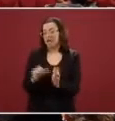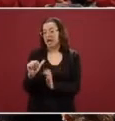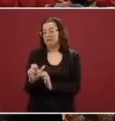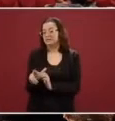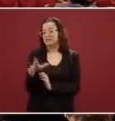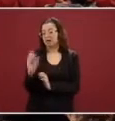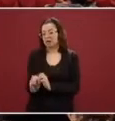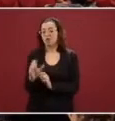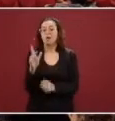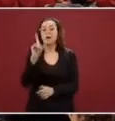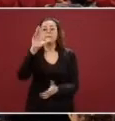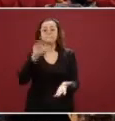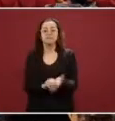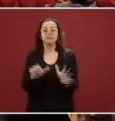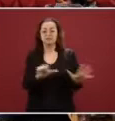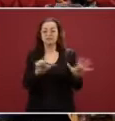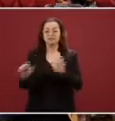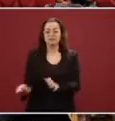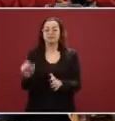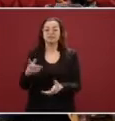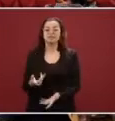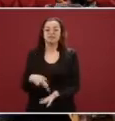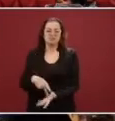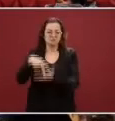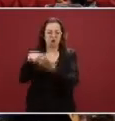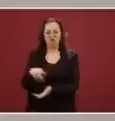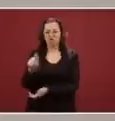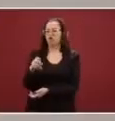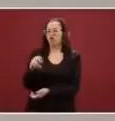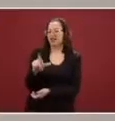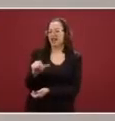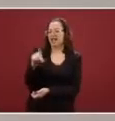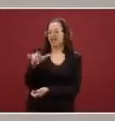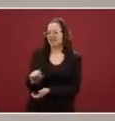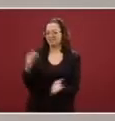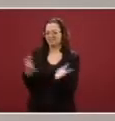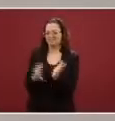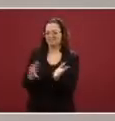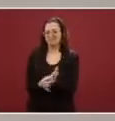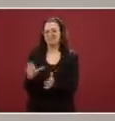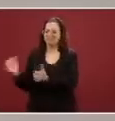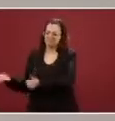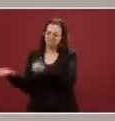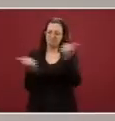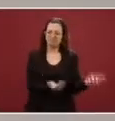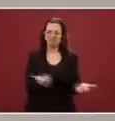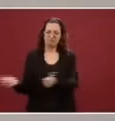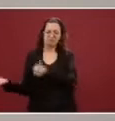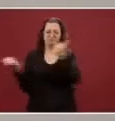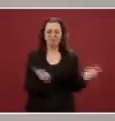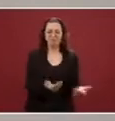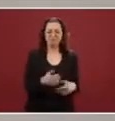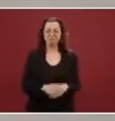placa, ya llevamos más de 1,660 toneladas de acero que se han reutilizado. ¿Qué pasa con todos estos